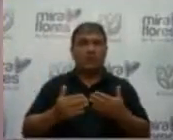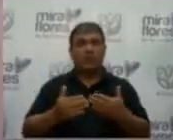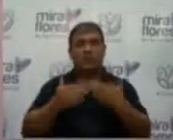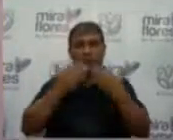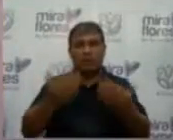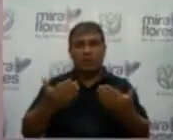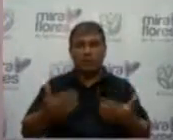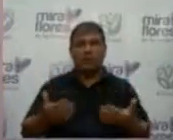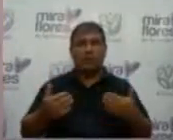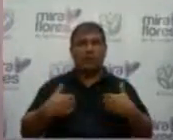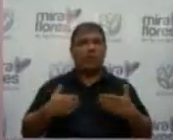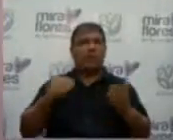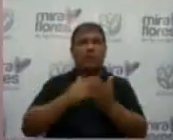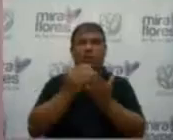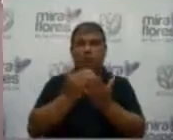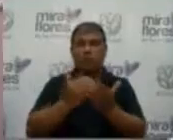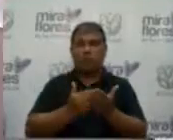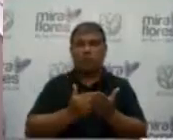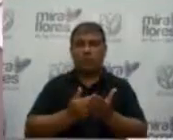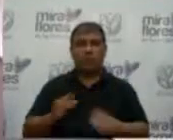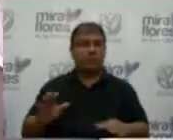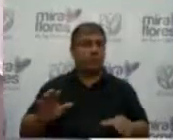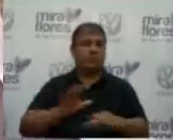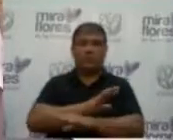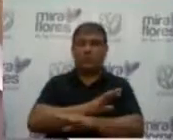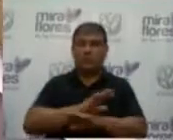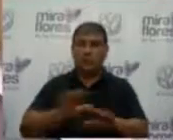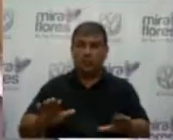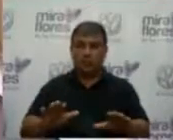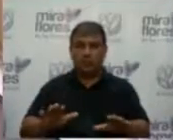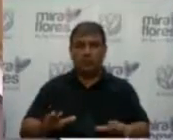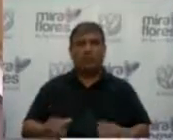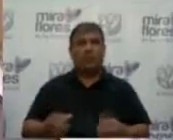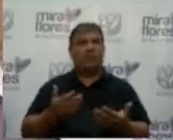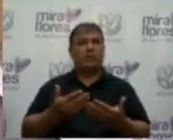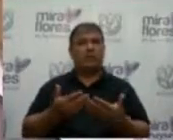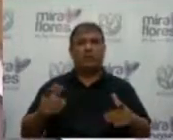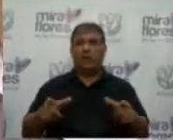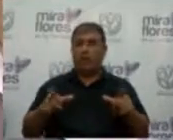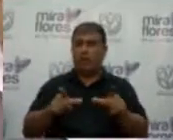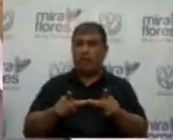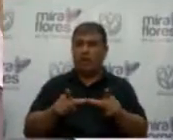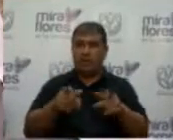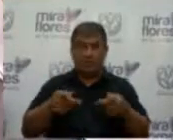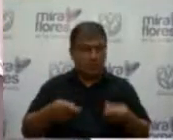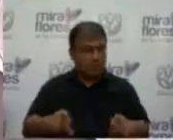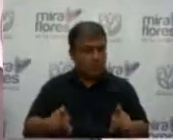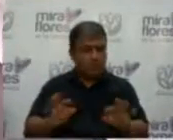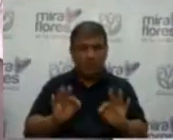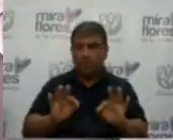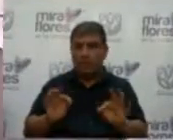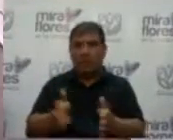gracias. Creo que no tenemos más puntos que tratar, ¿o sí? Es todo, señor alcalde. Muy bien. No hay licencias, no hay